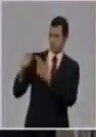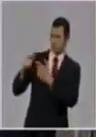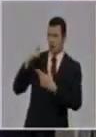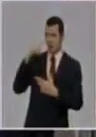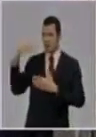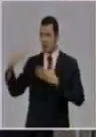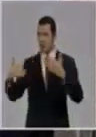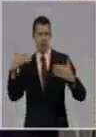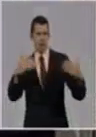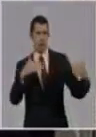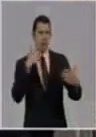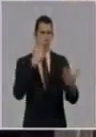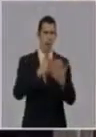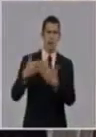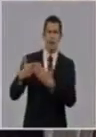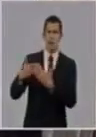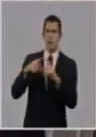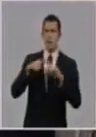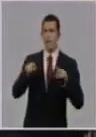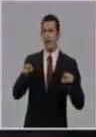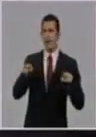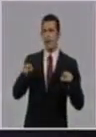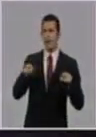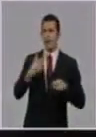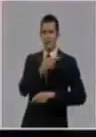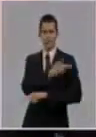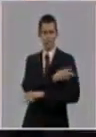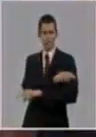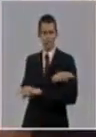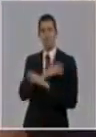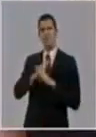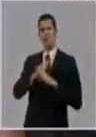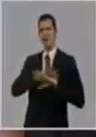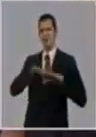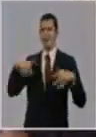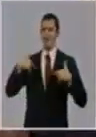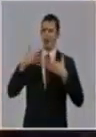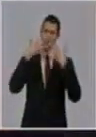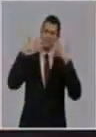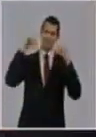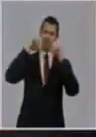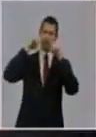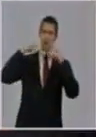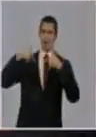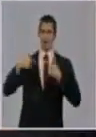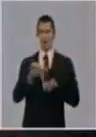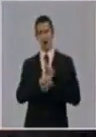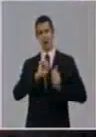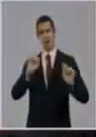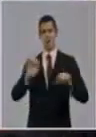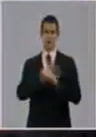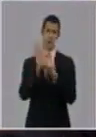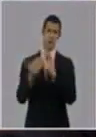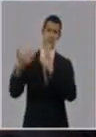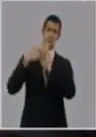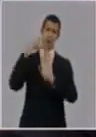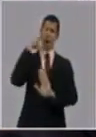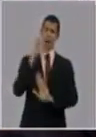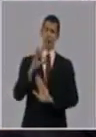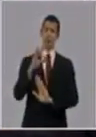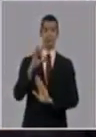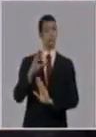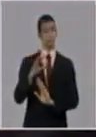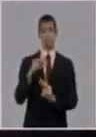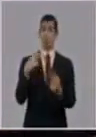una vacunación no nos da protección, tenemos que tener el ciclo completo de inmunización.